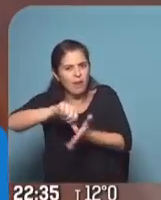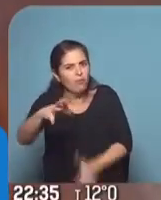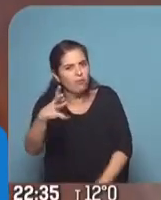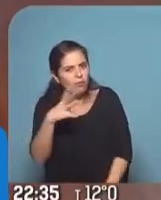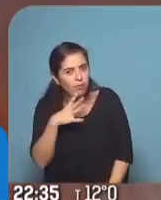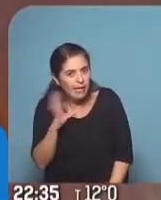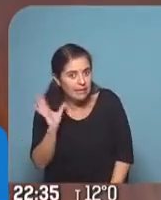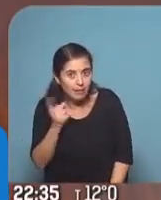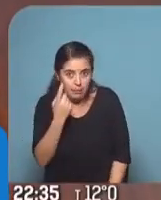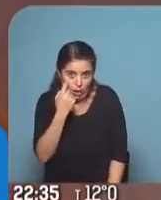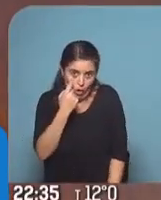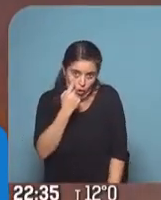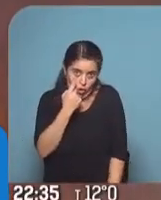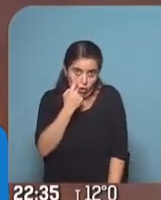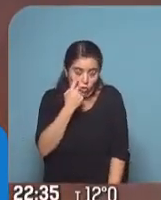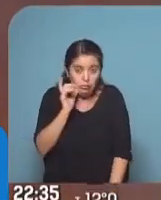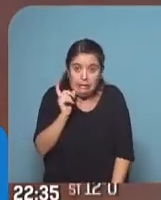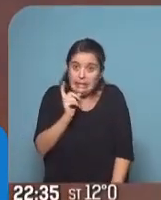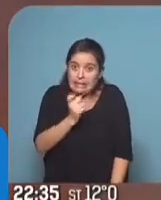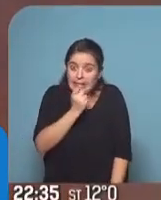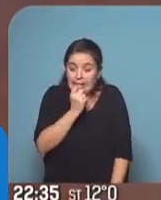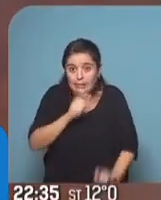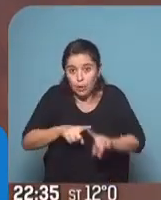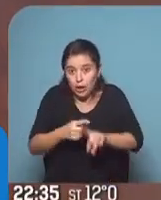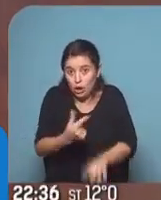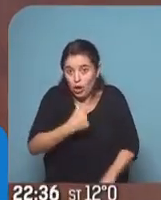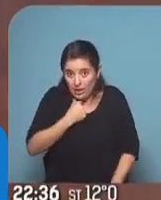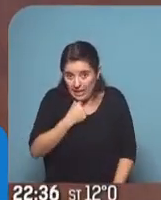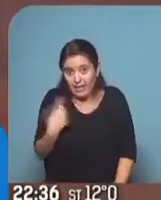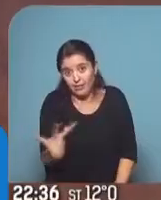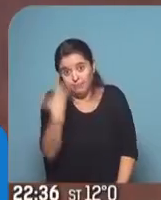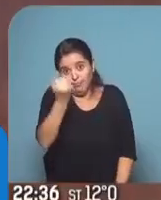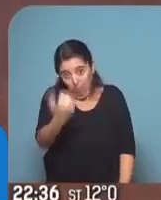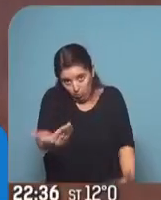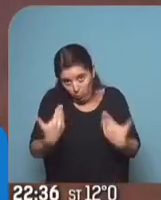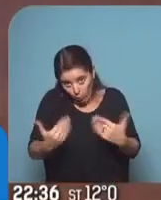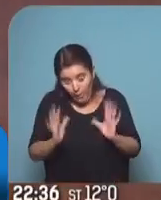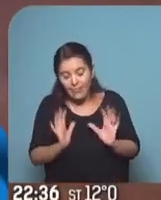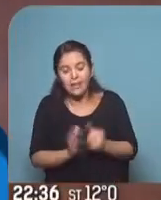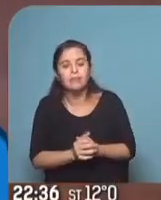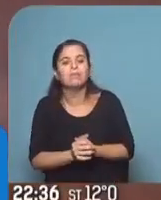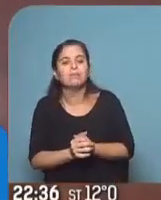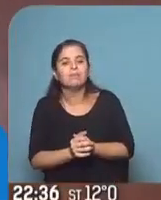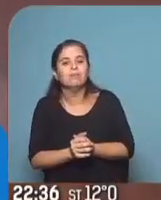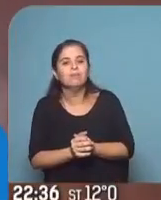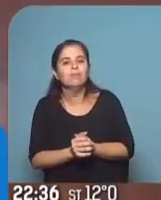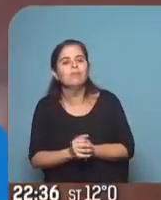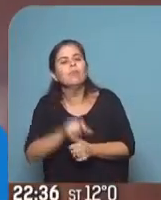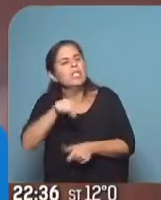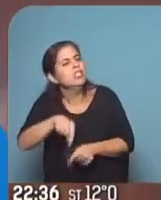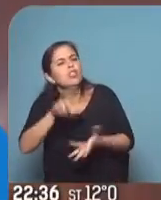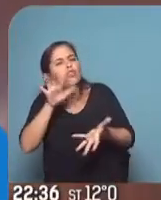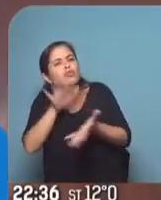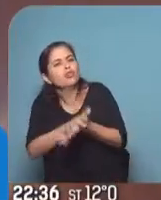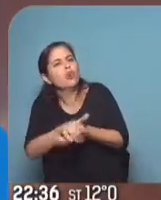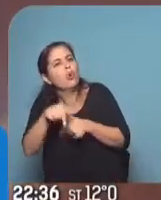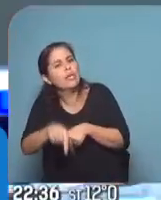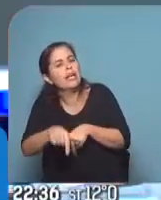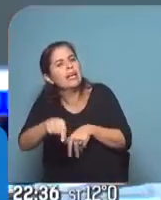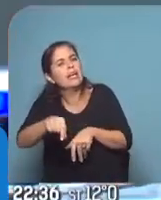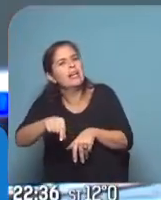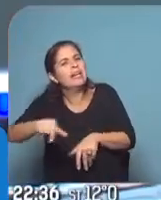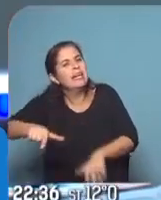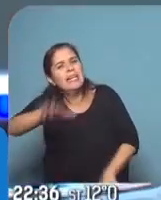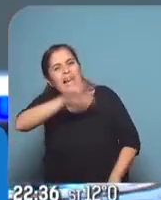voluntad política no se puedan lograr. Si abriéramos un poco el foco, el objetivo que estamos analizando y hablamos de Medio Oriente,